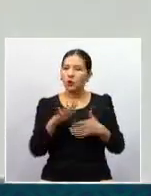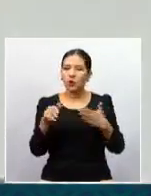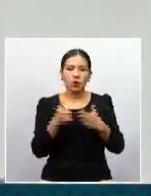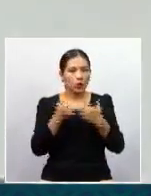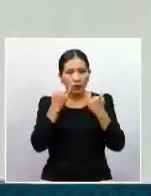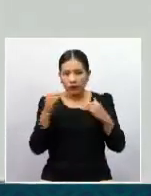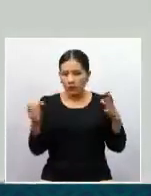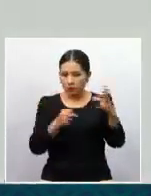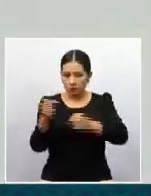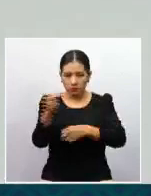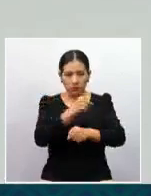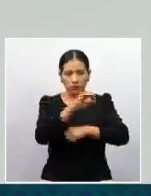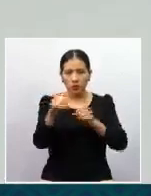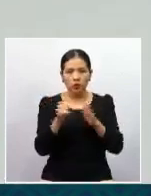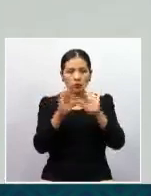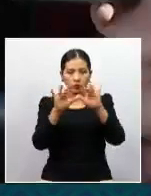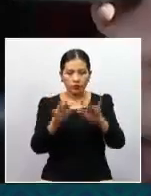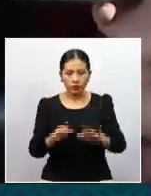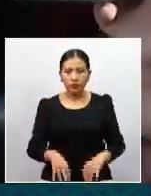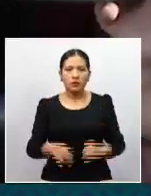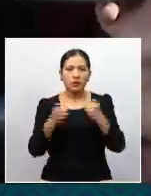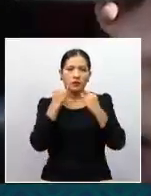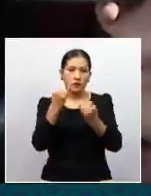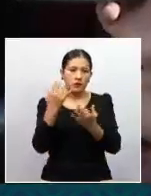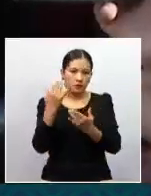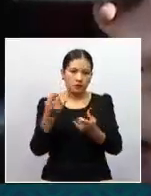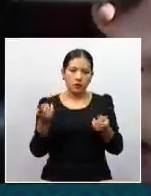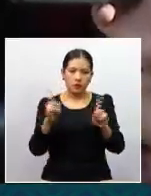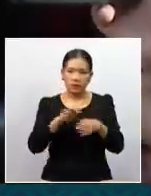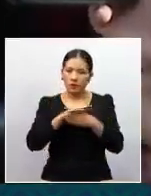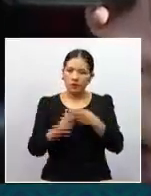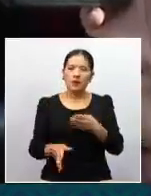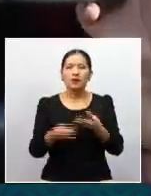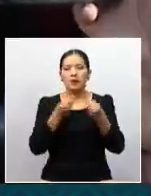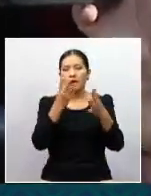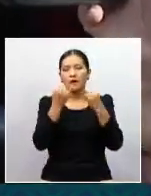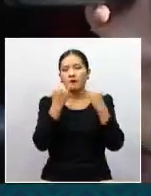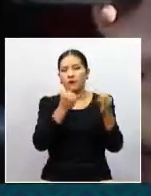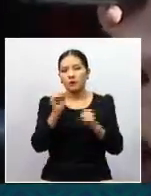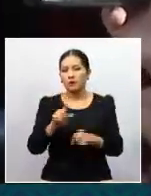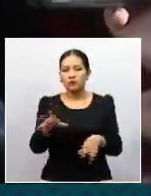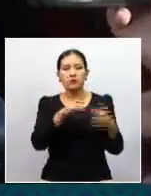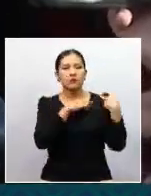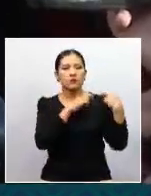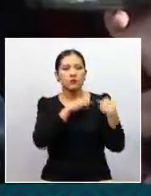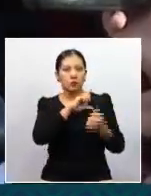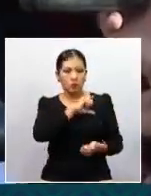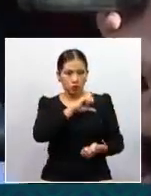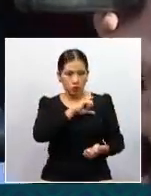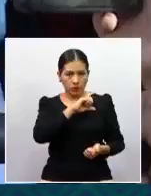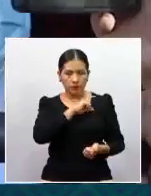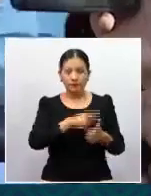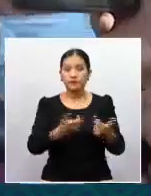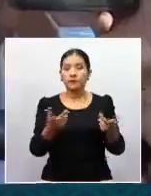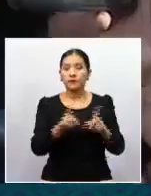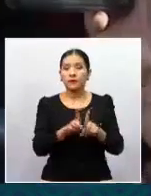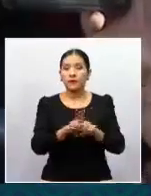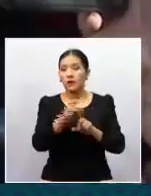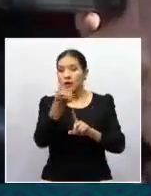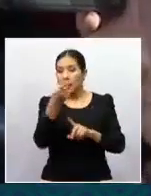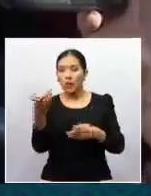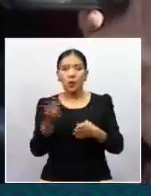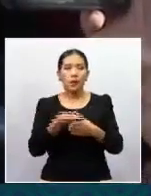y grafológicos por parte de el IPCUP, dependiente de la Policía Boliviana, y sabemos también que hay